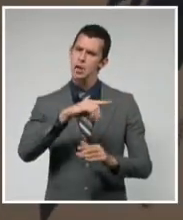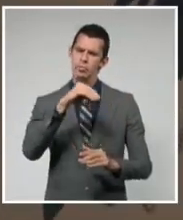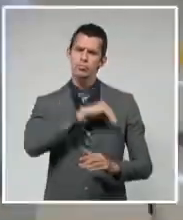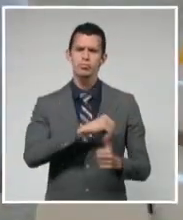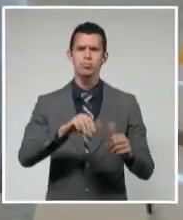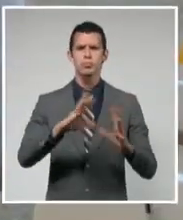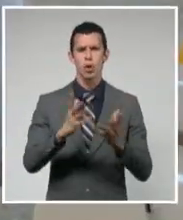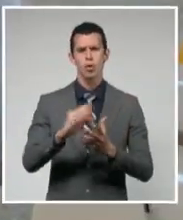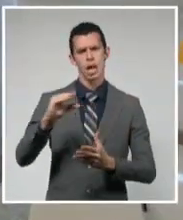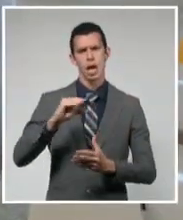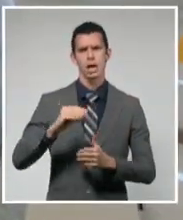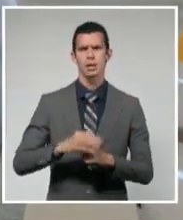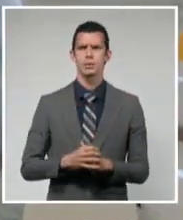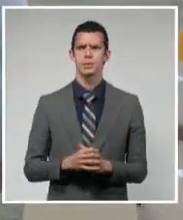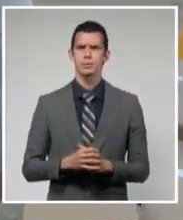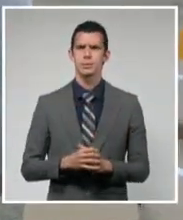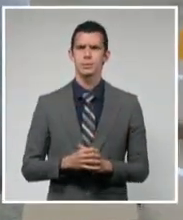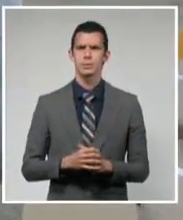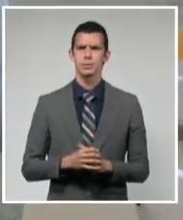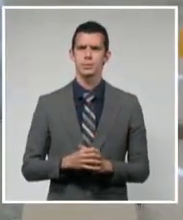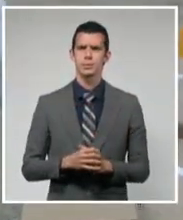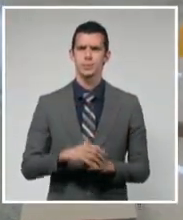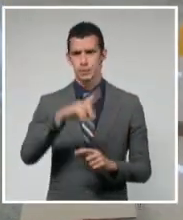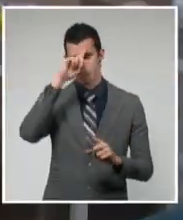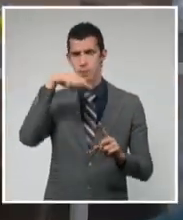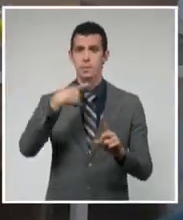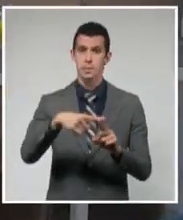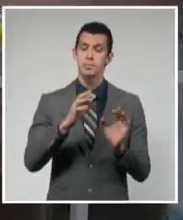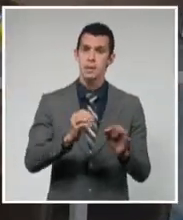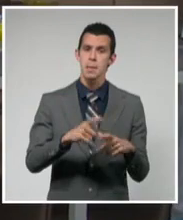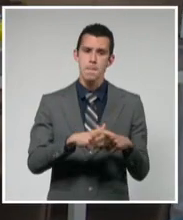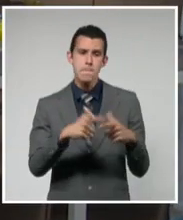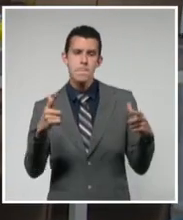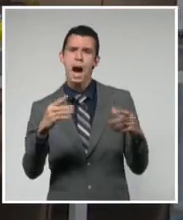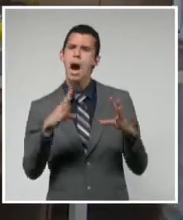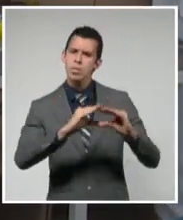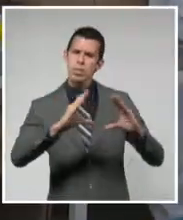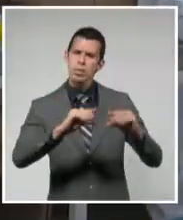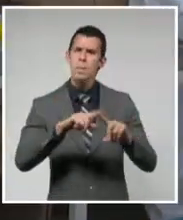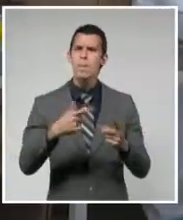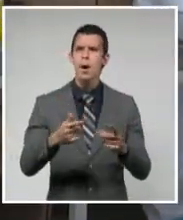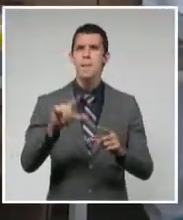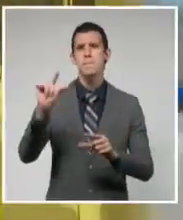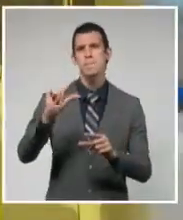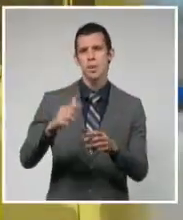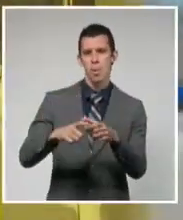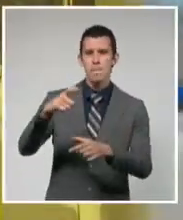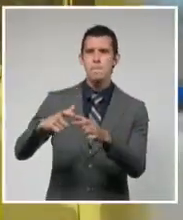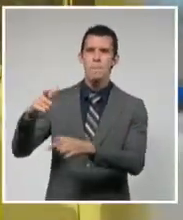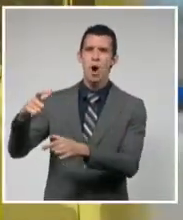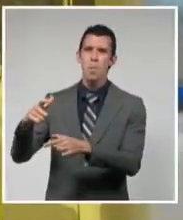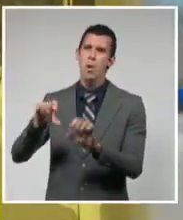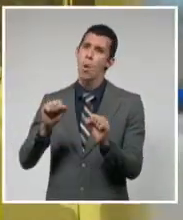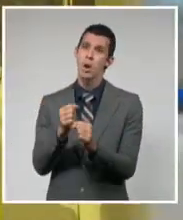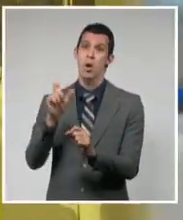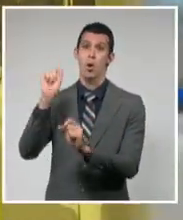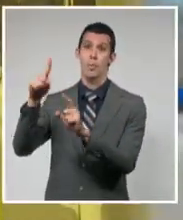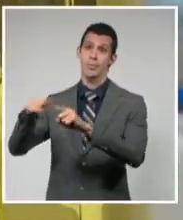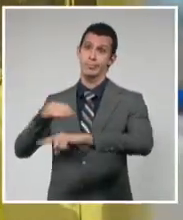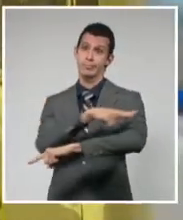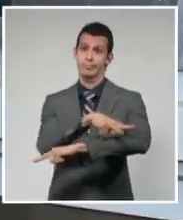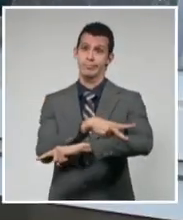comenzaron a envasar 100 toneladas más en bolsas de las habituales ante el déficit de podemos de un litro importados los más solicitados